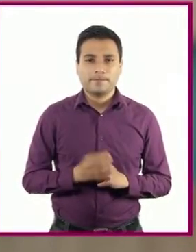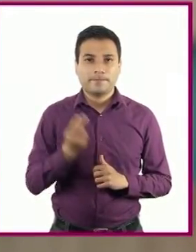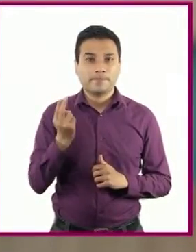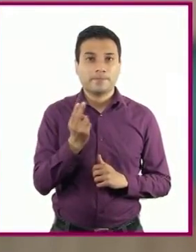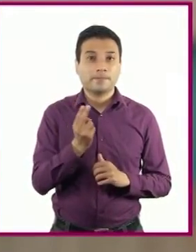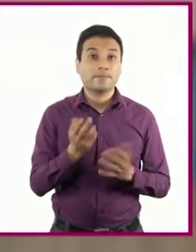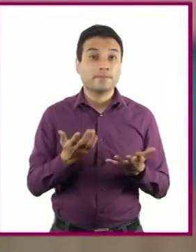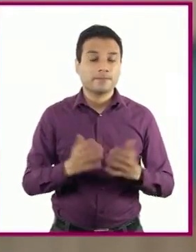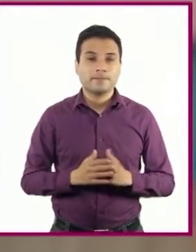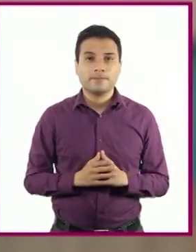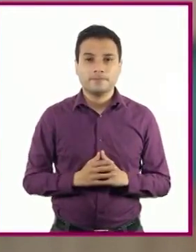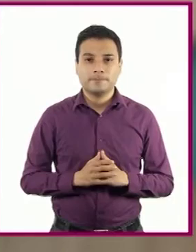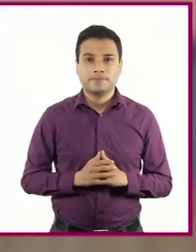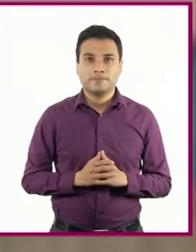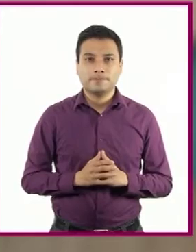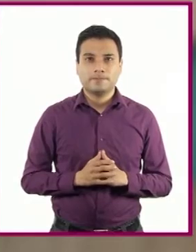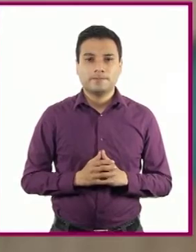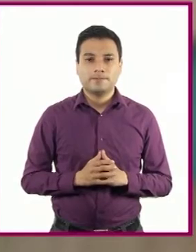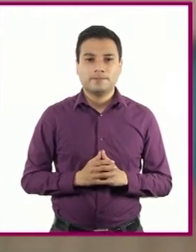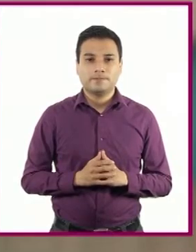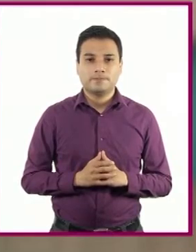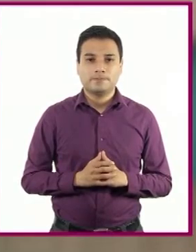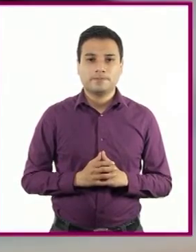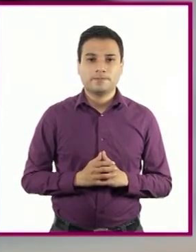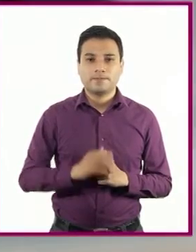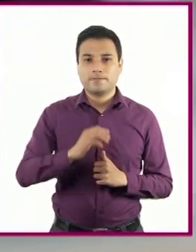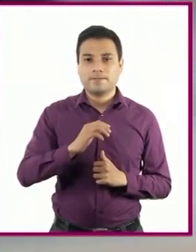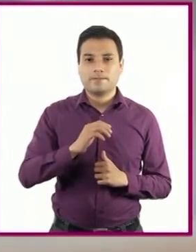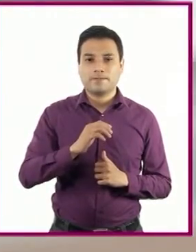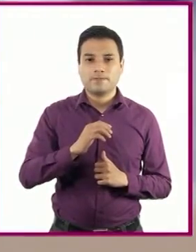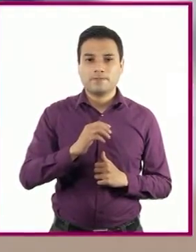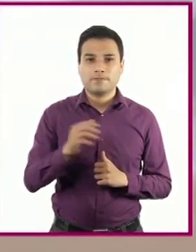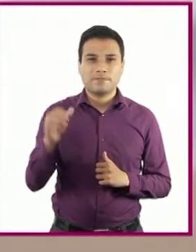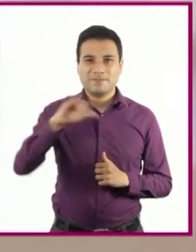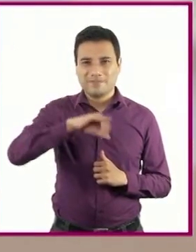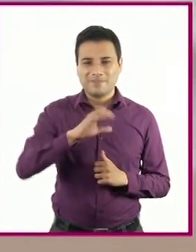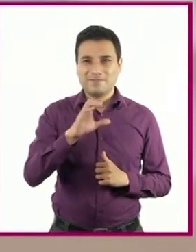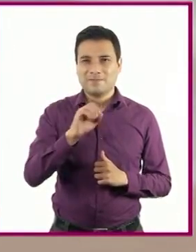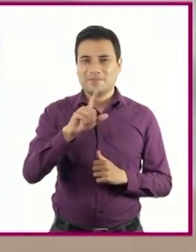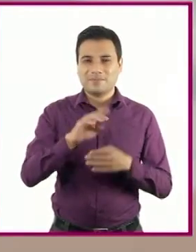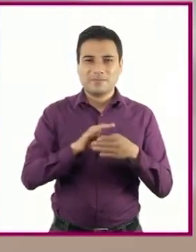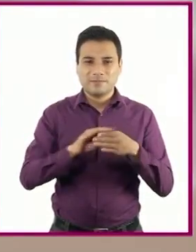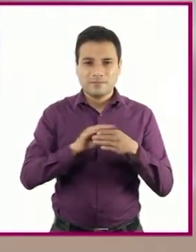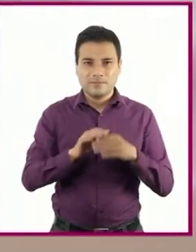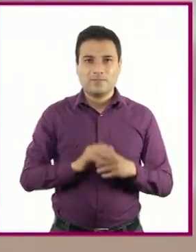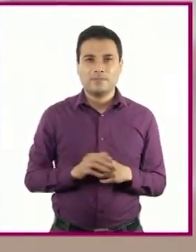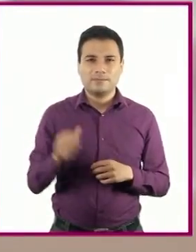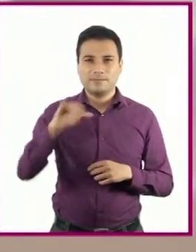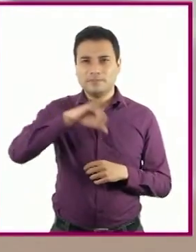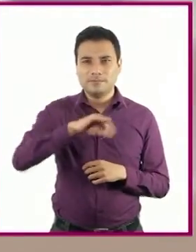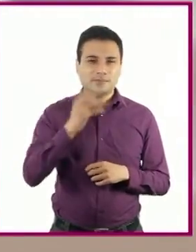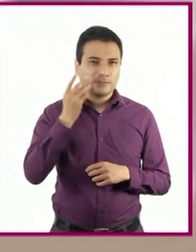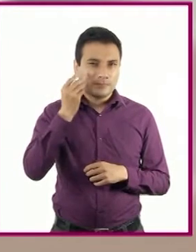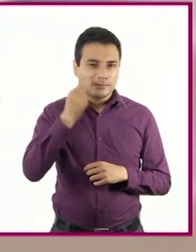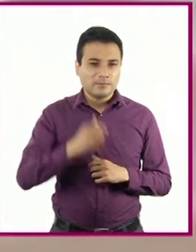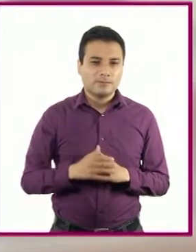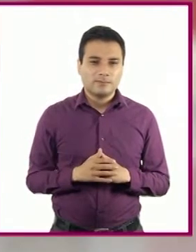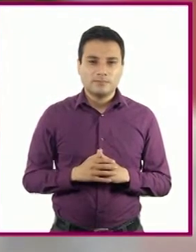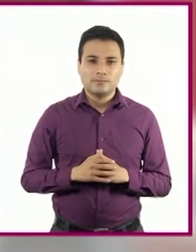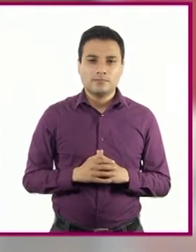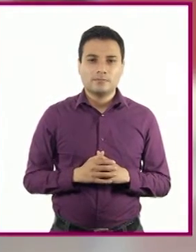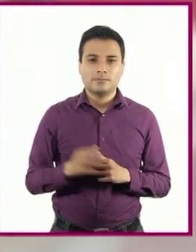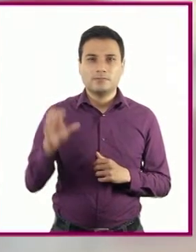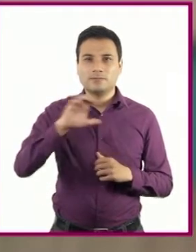necesitamos? Jugo de col morada, jugo de limón, frasco de leche de